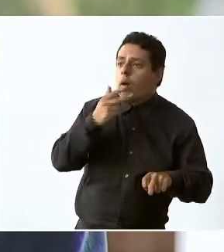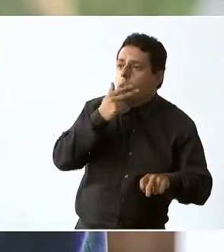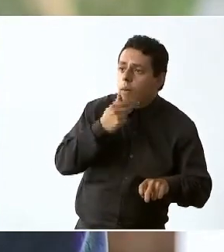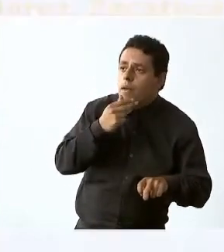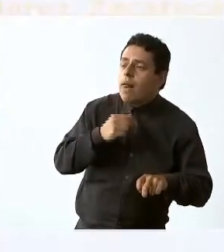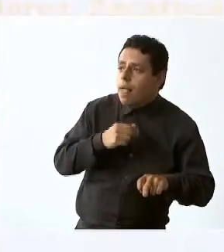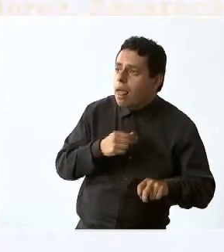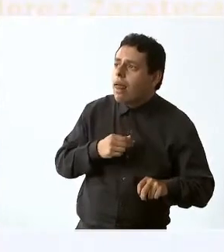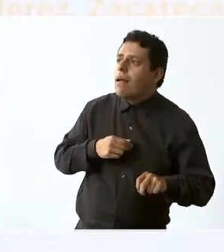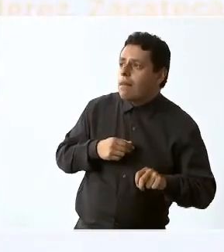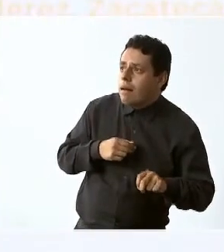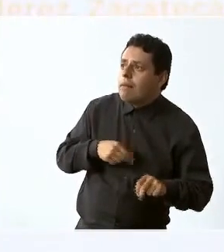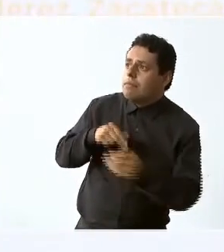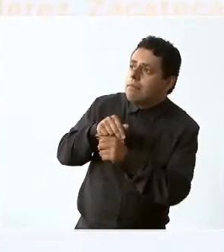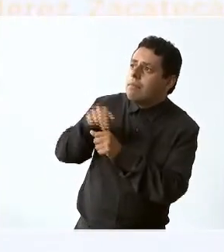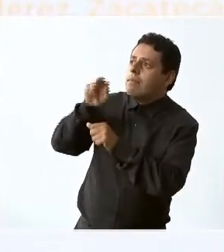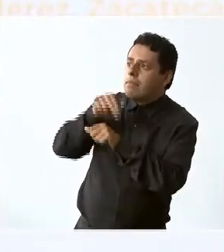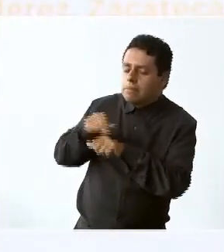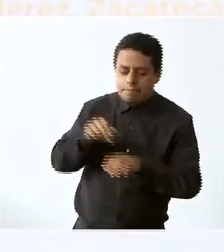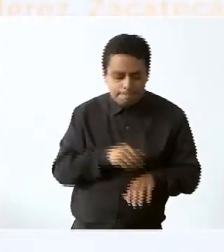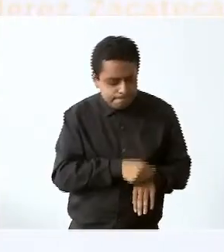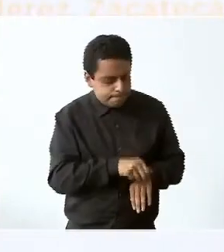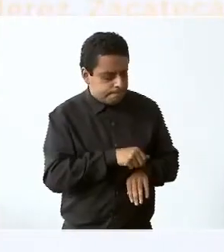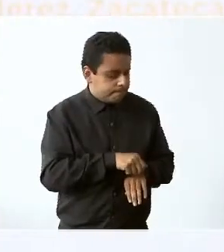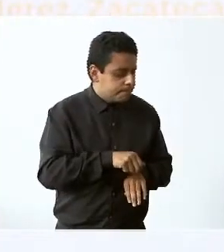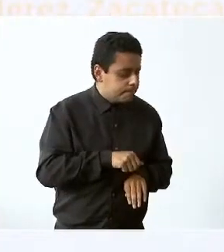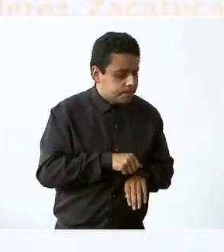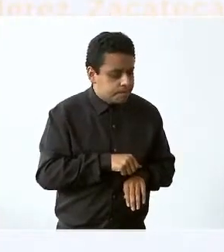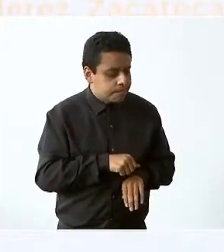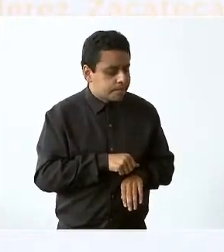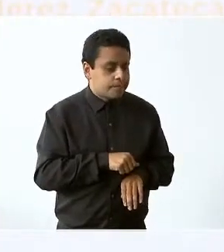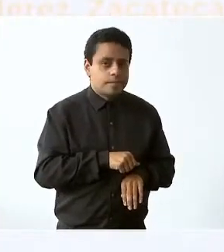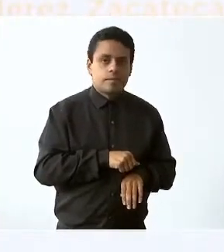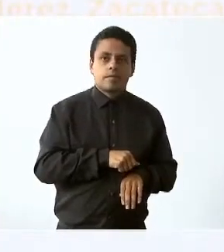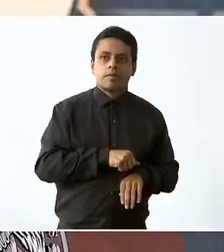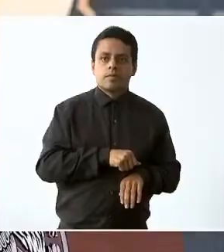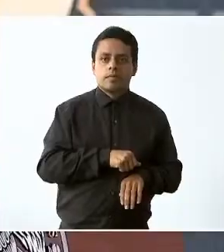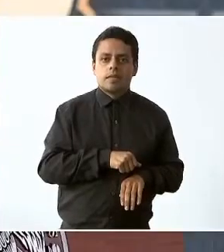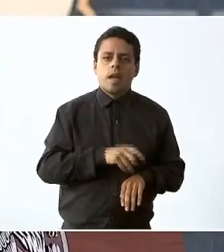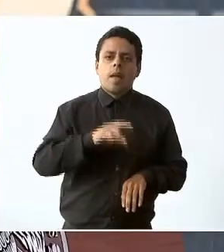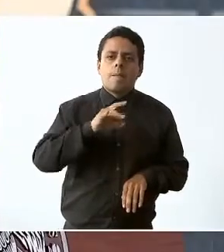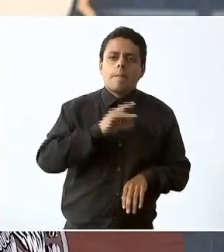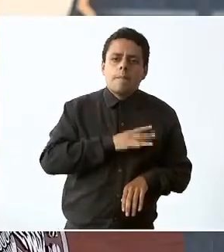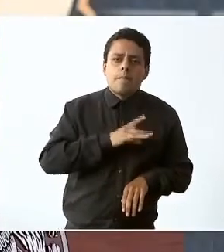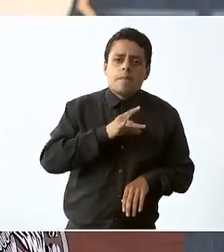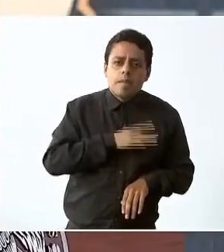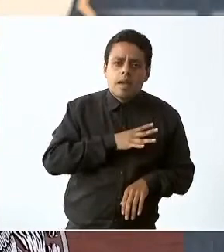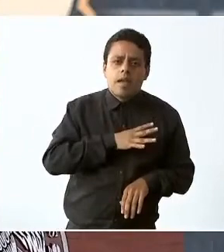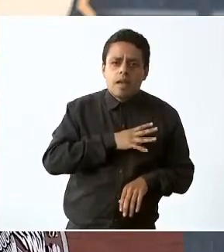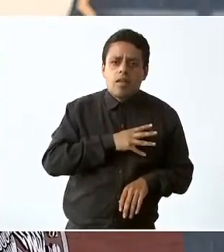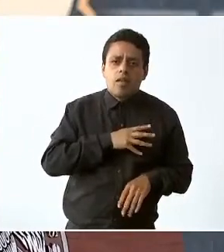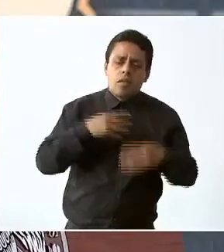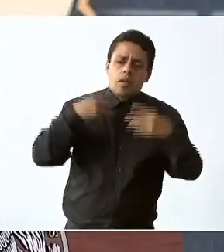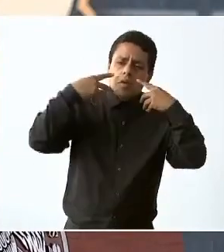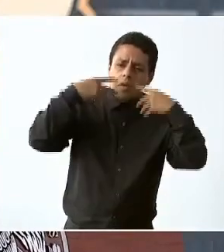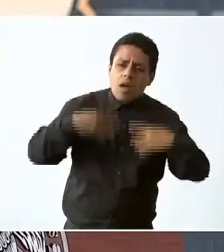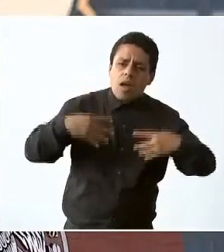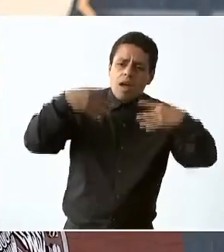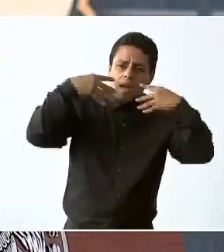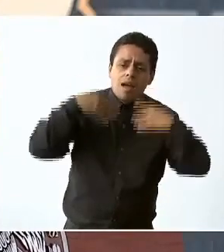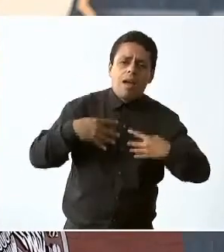señor, el miedo ablande el rigor con el llanto que